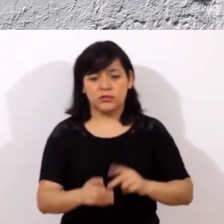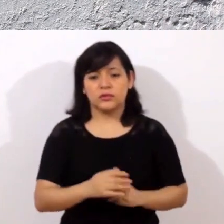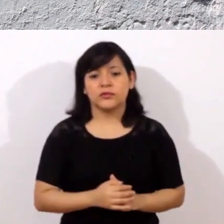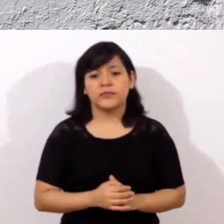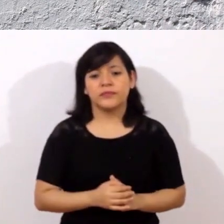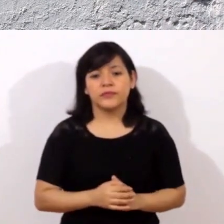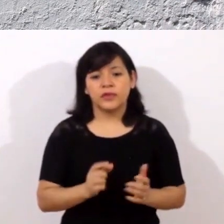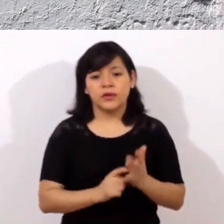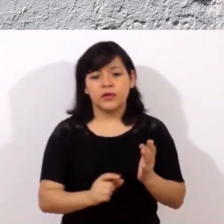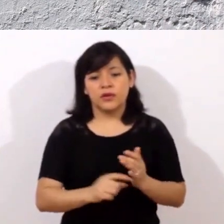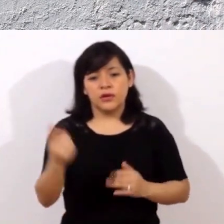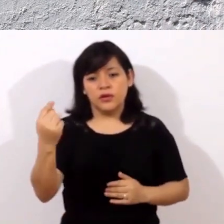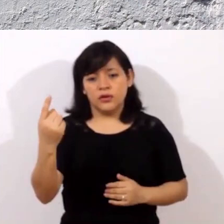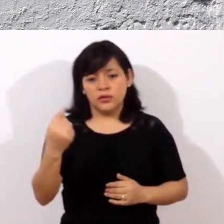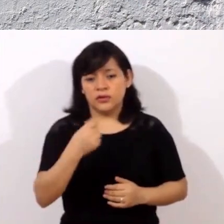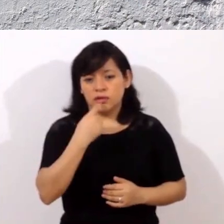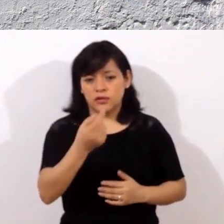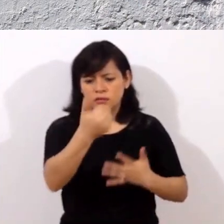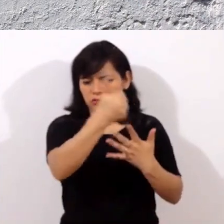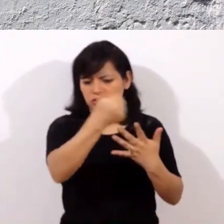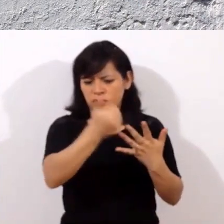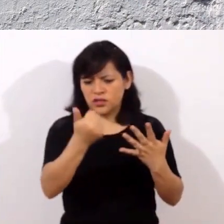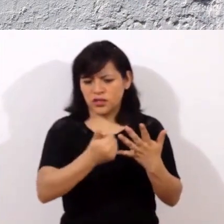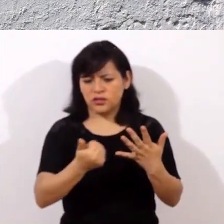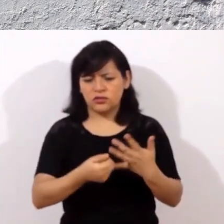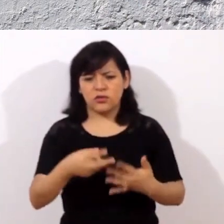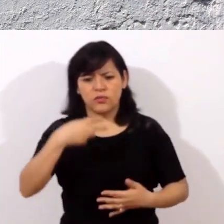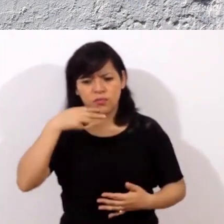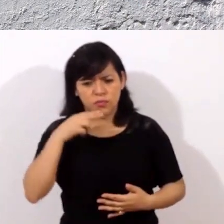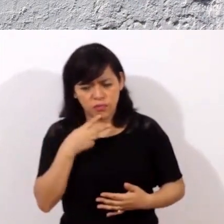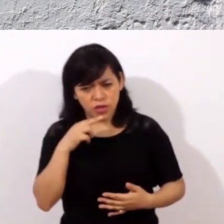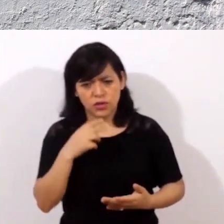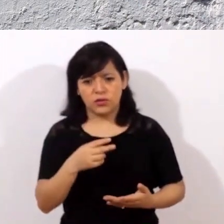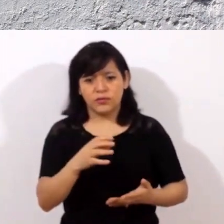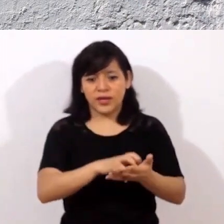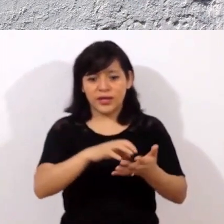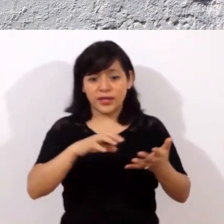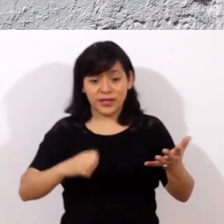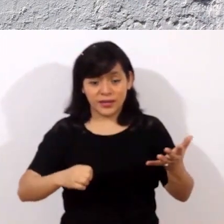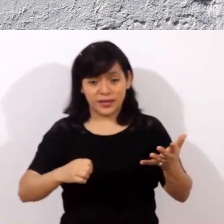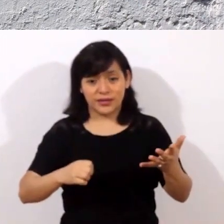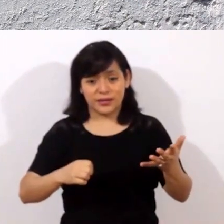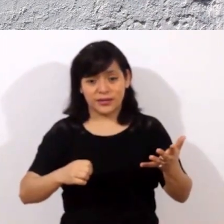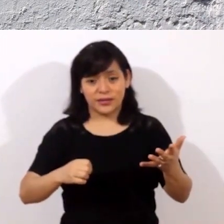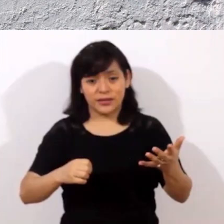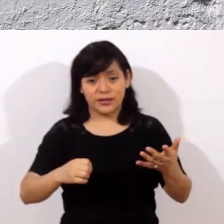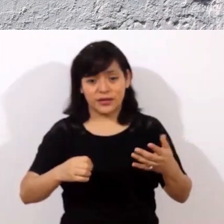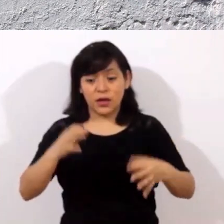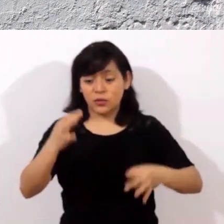Versículo 11. Fornicación, vino y mosto quitan el juicio. Casi parece ser ya un proverbio de Salomón.